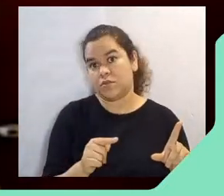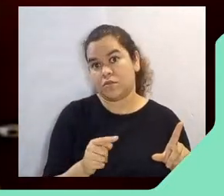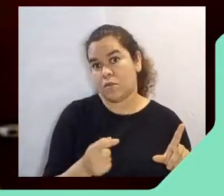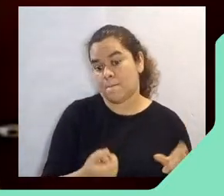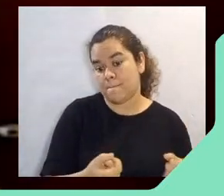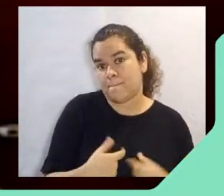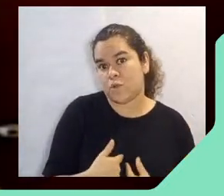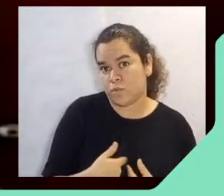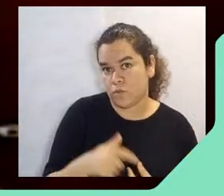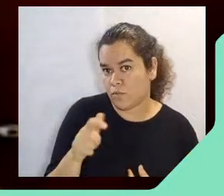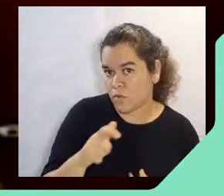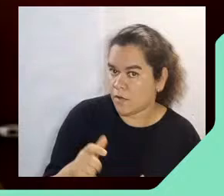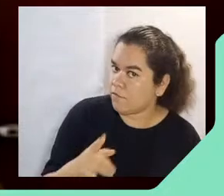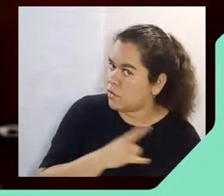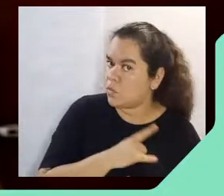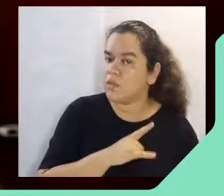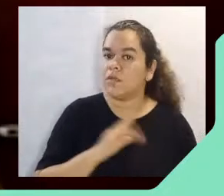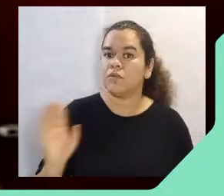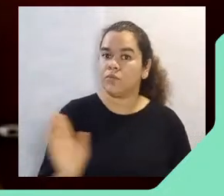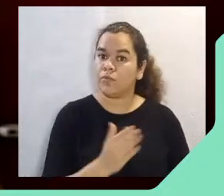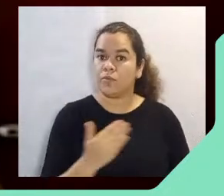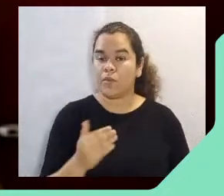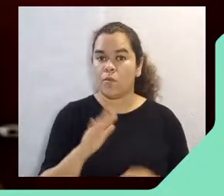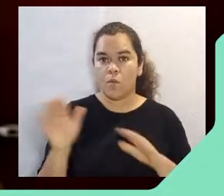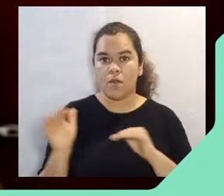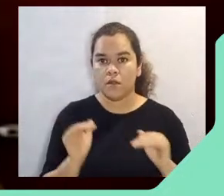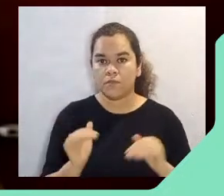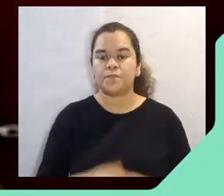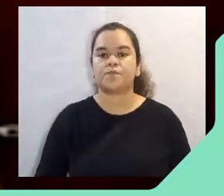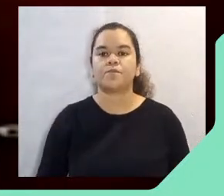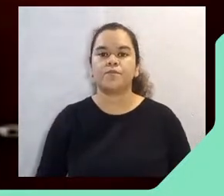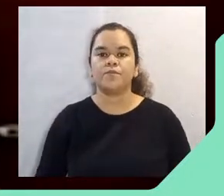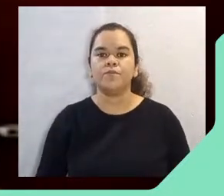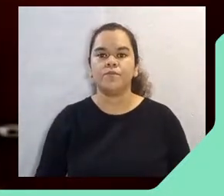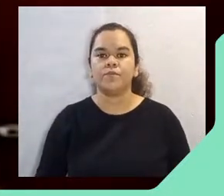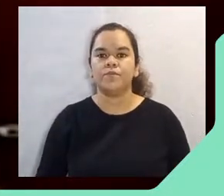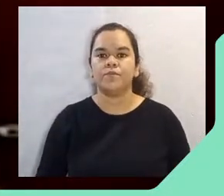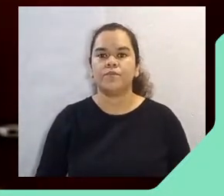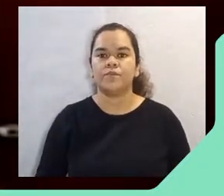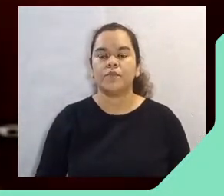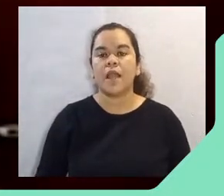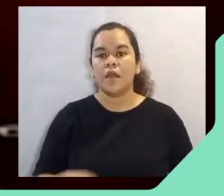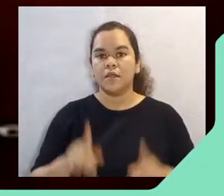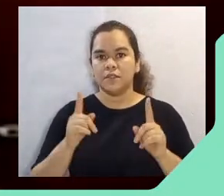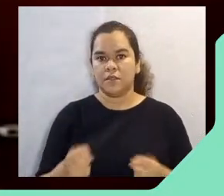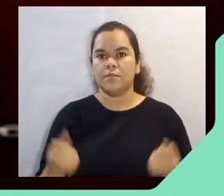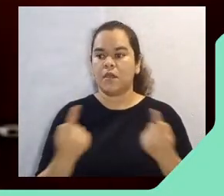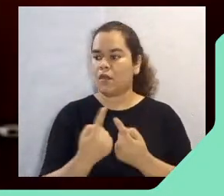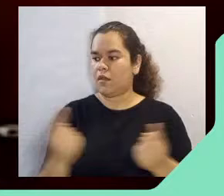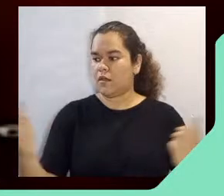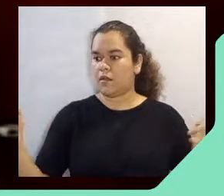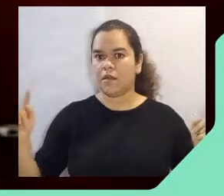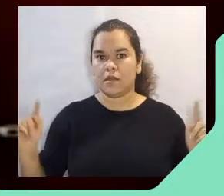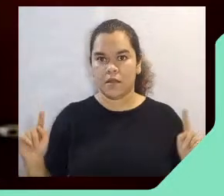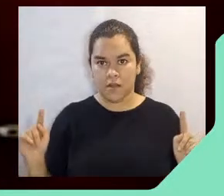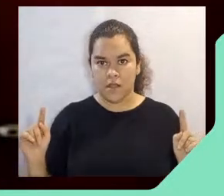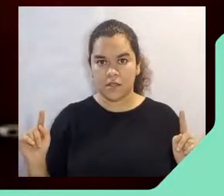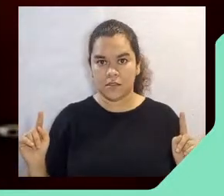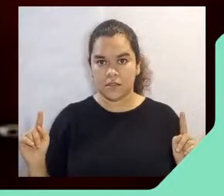a todas. Y también hacemos actividades en aulas aprobadas